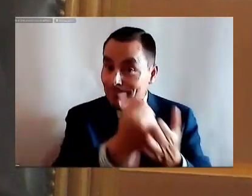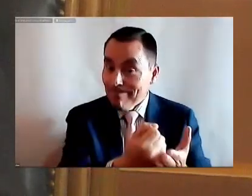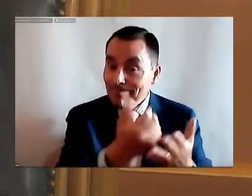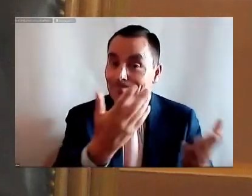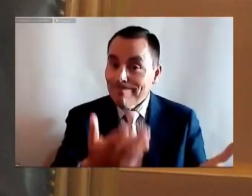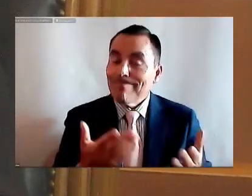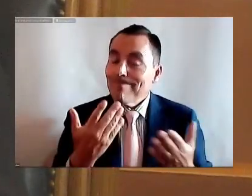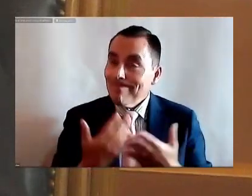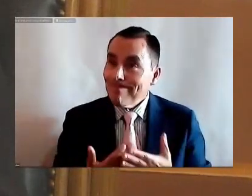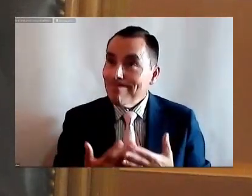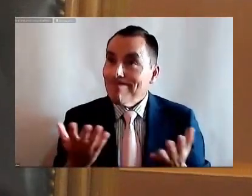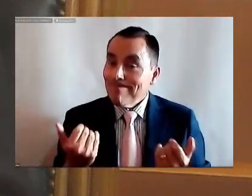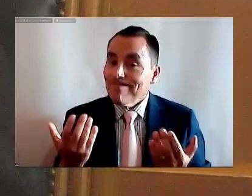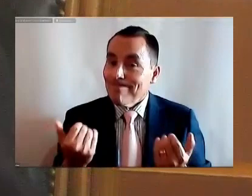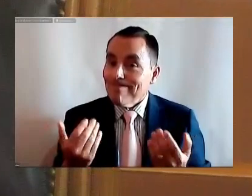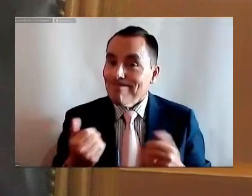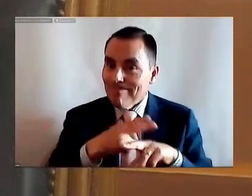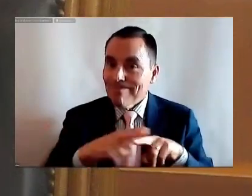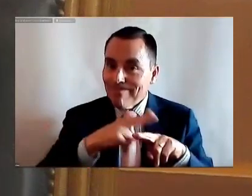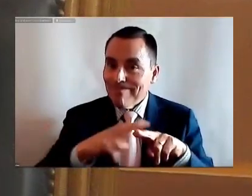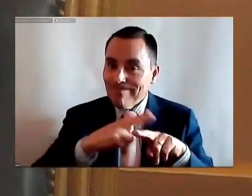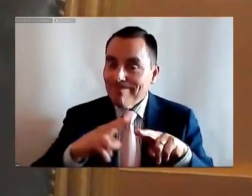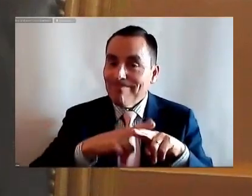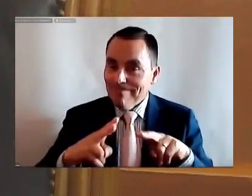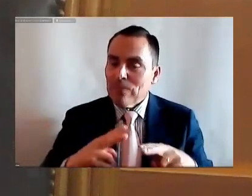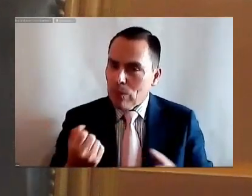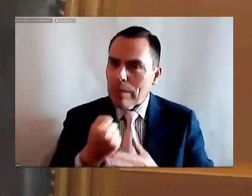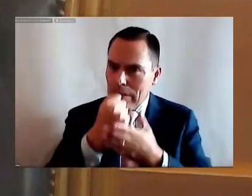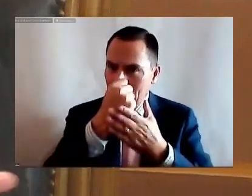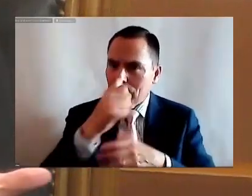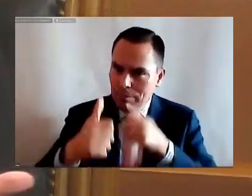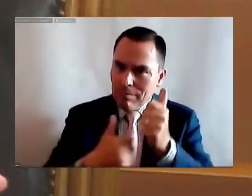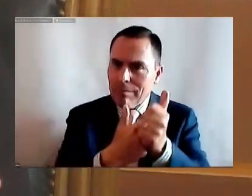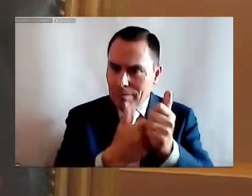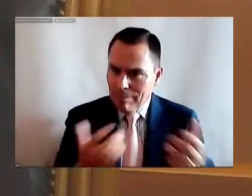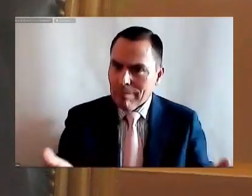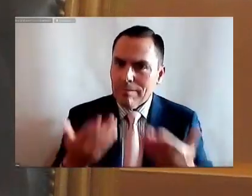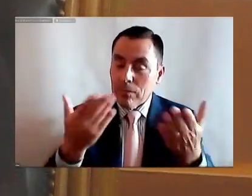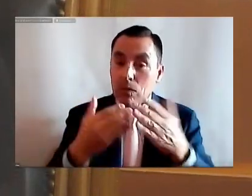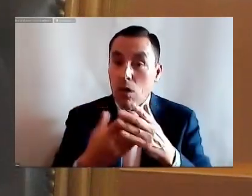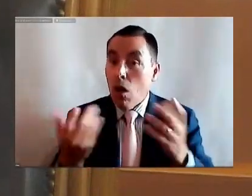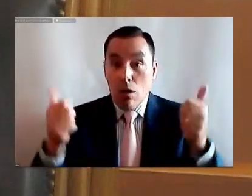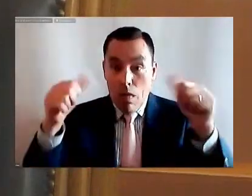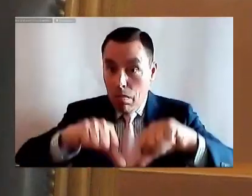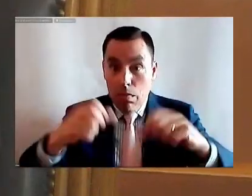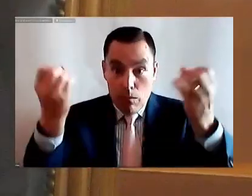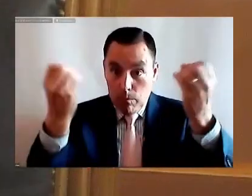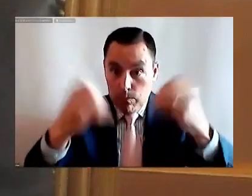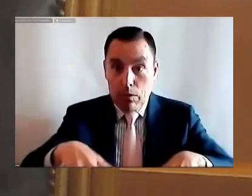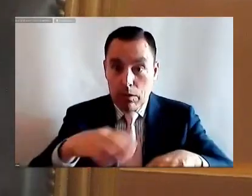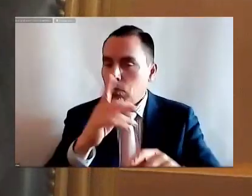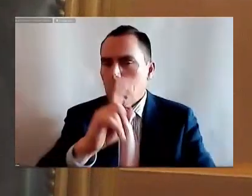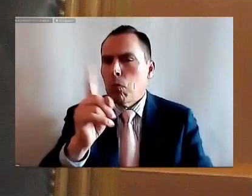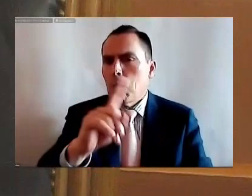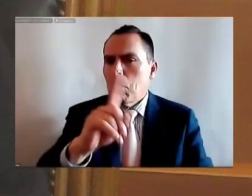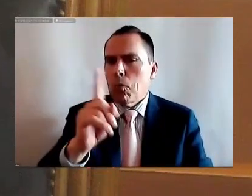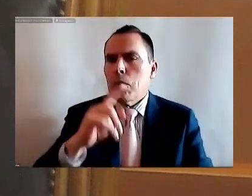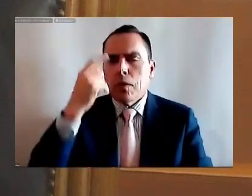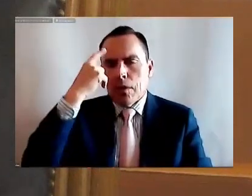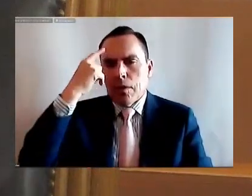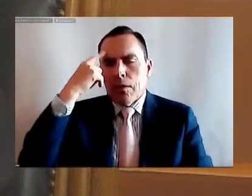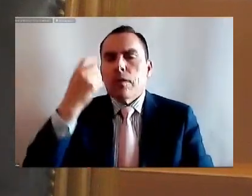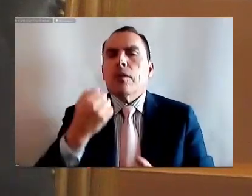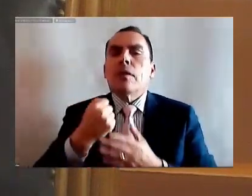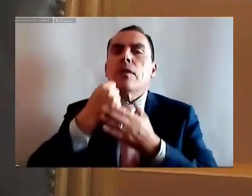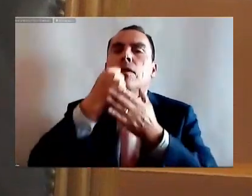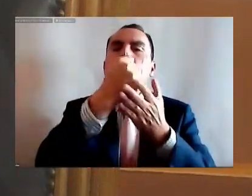que habría que sostener, que no me parece que haya fracasado, que un poco ayuda a